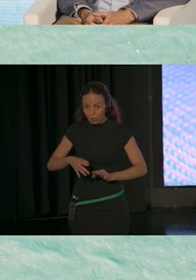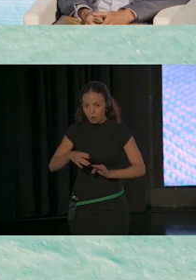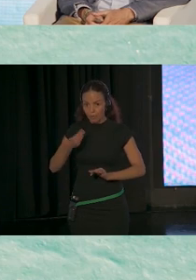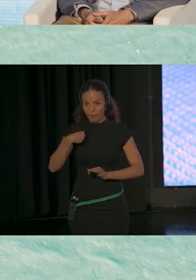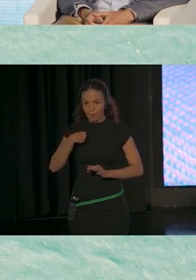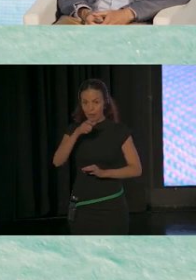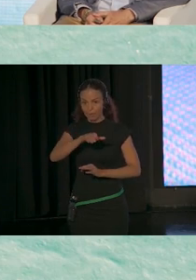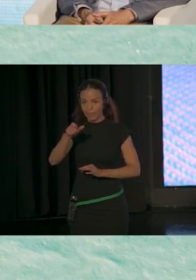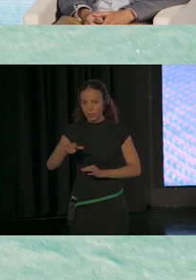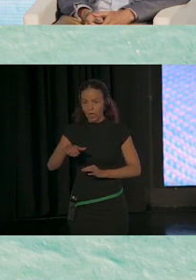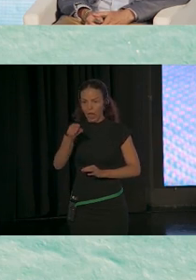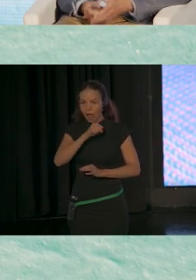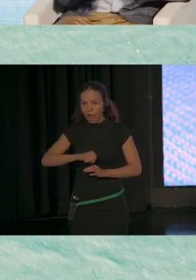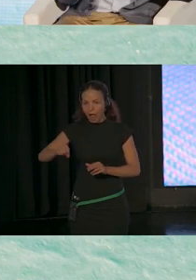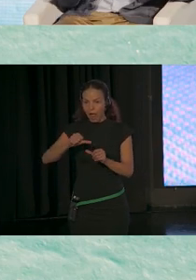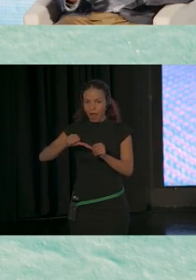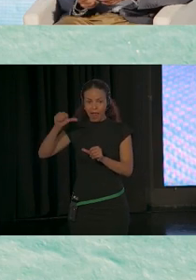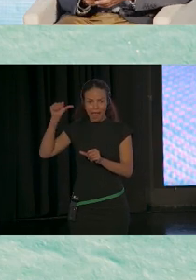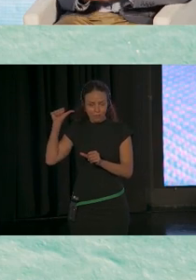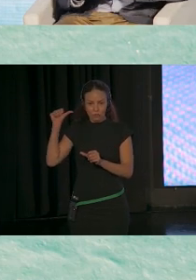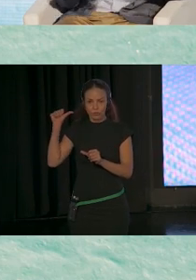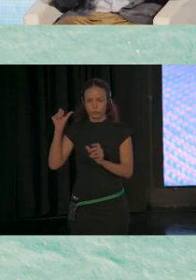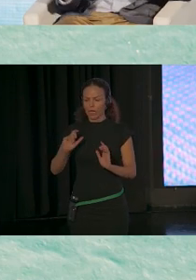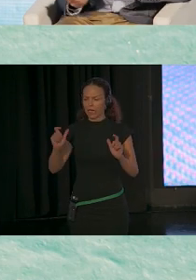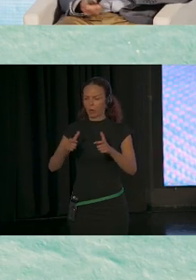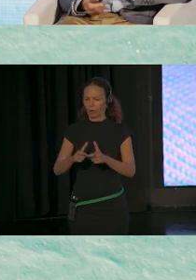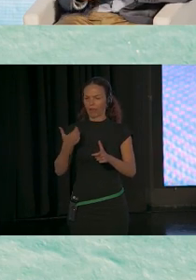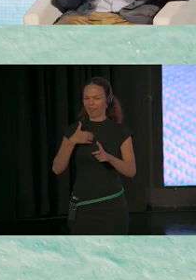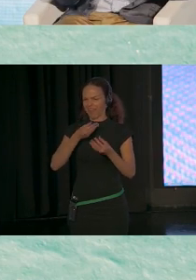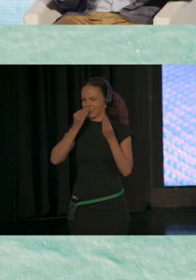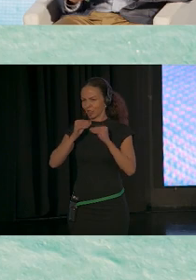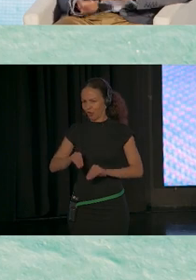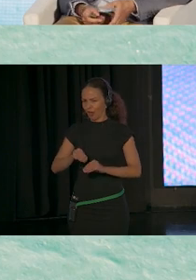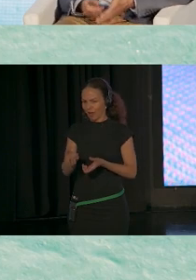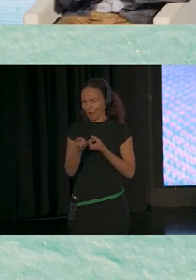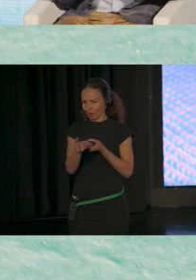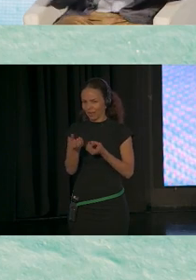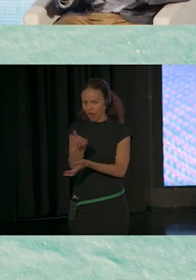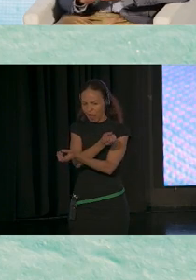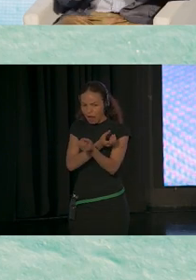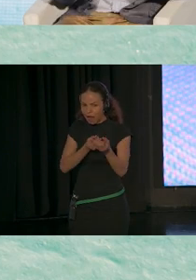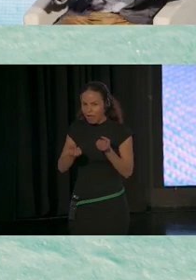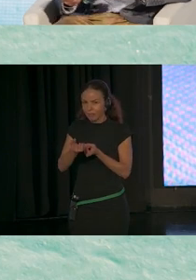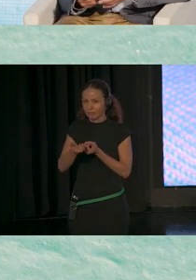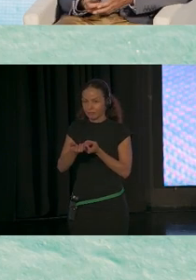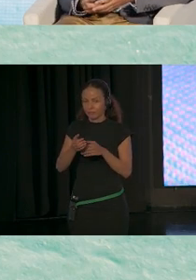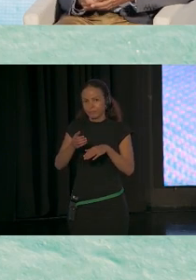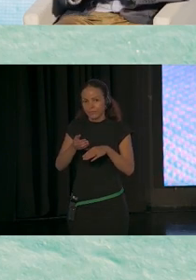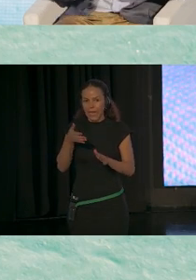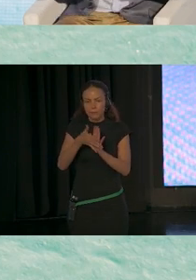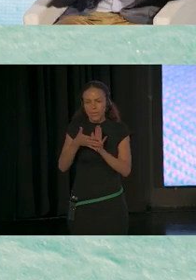hace muchísimos años pues se reunían y ya contarían historias para dar sentido a, bueno, la